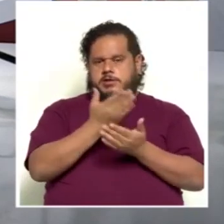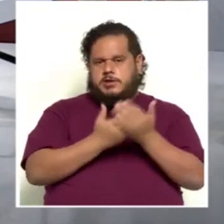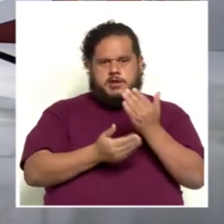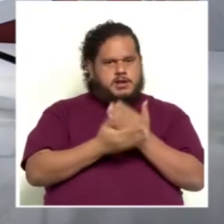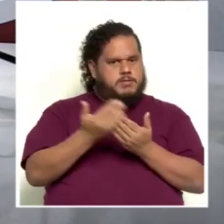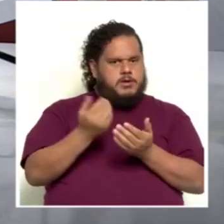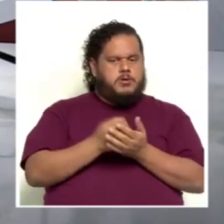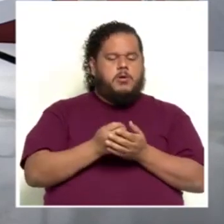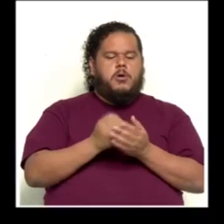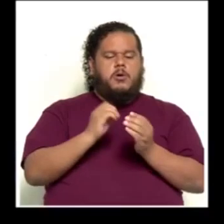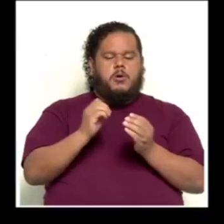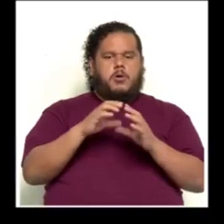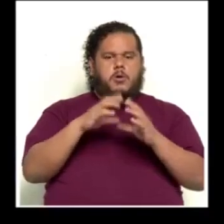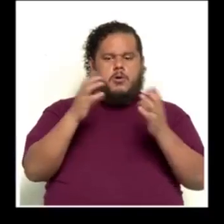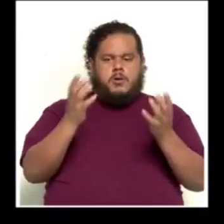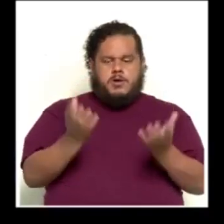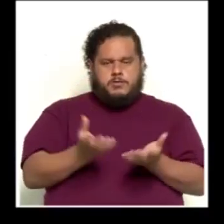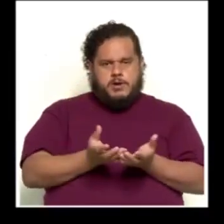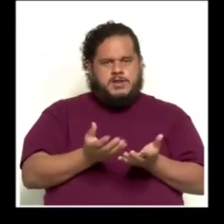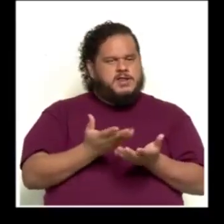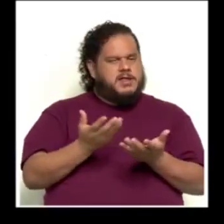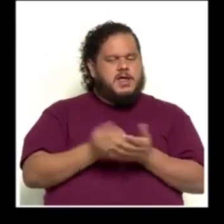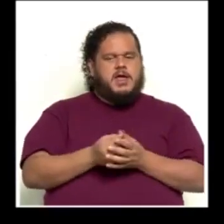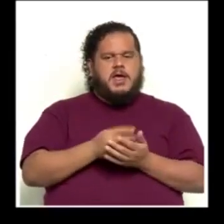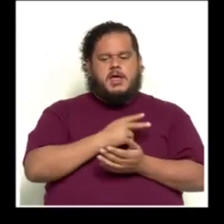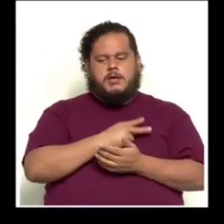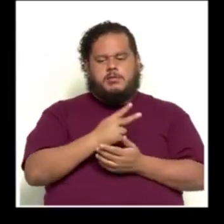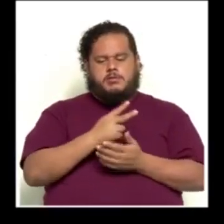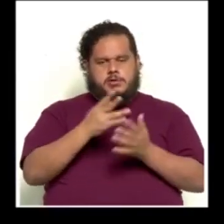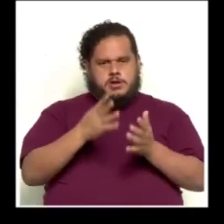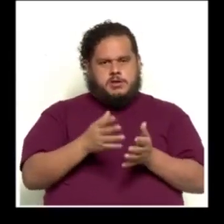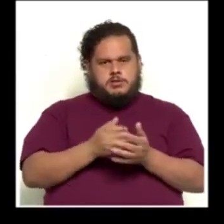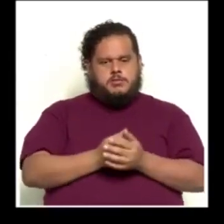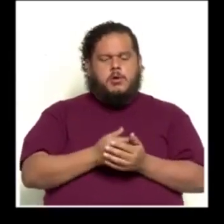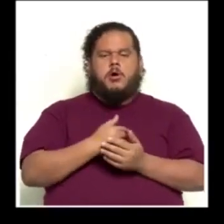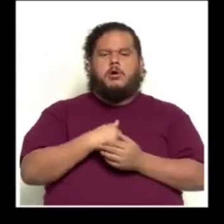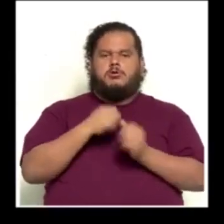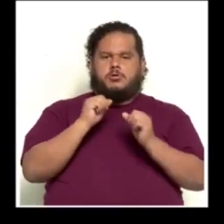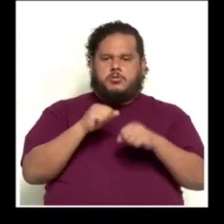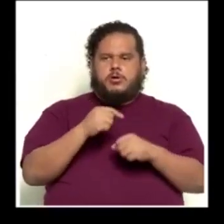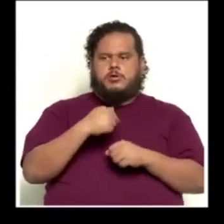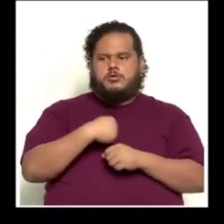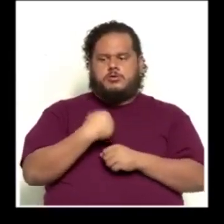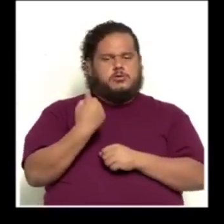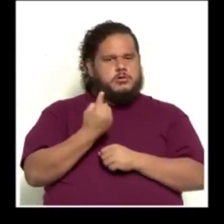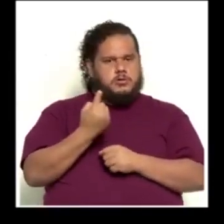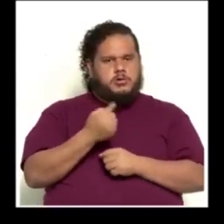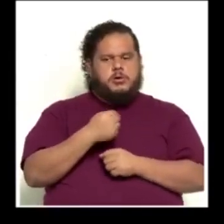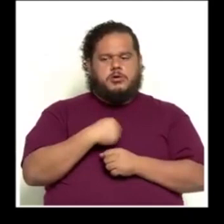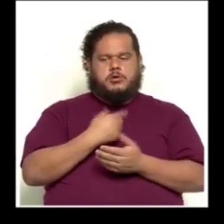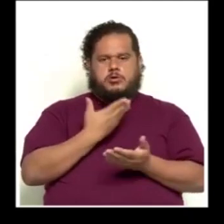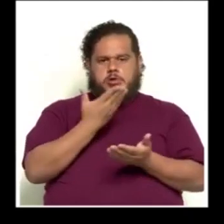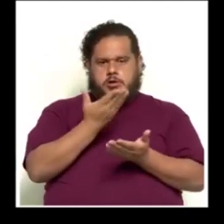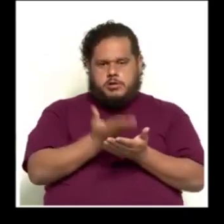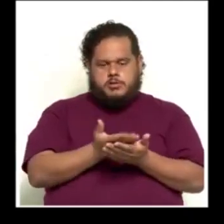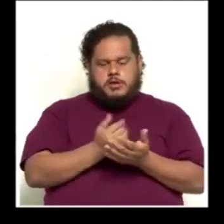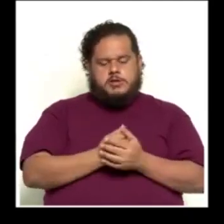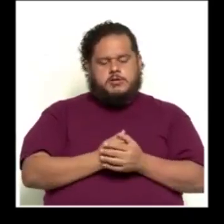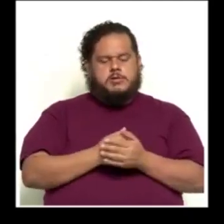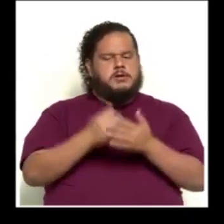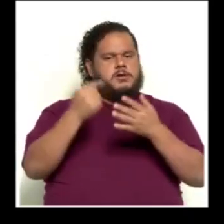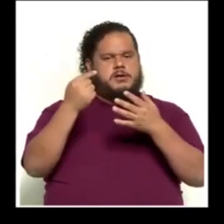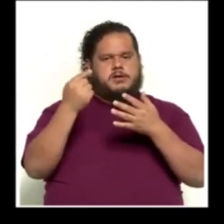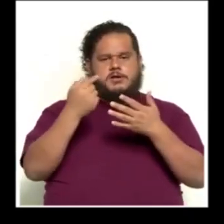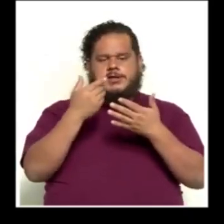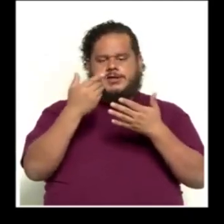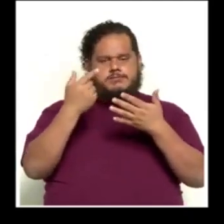o envueltas en voluntarismo, ¿verdad? Yo sí puedo, yo soy el único, yo soy el que ofrezco, ¿verdad? Etcétera, etcétera.